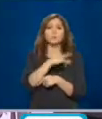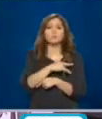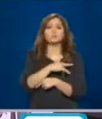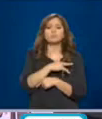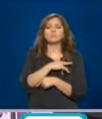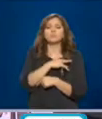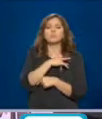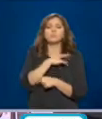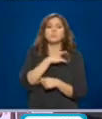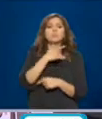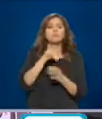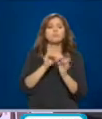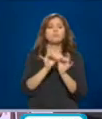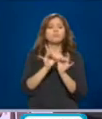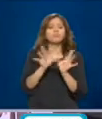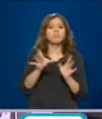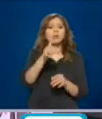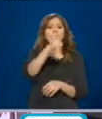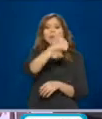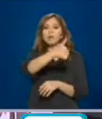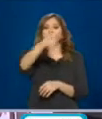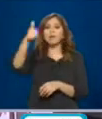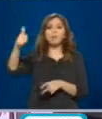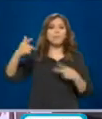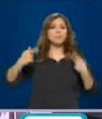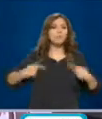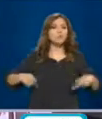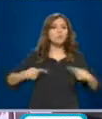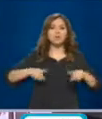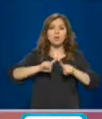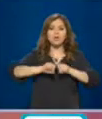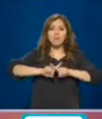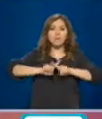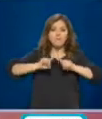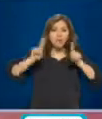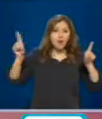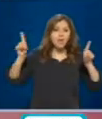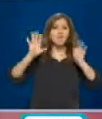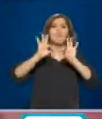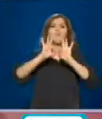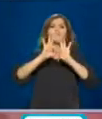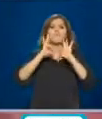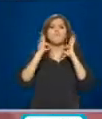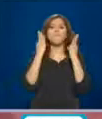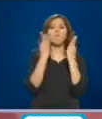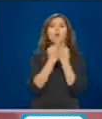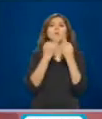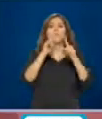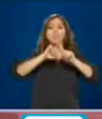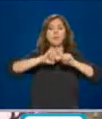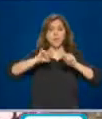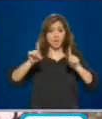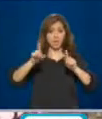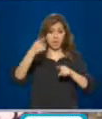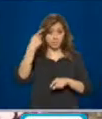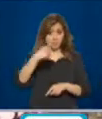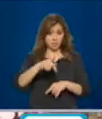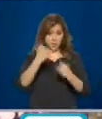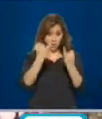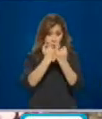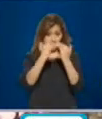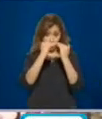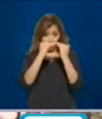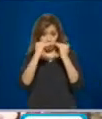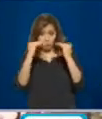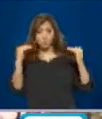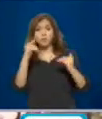quiere decir que cada quien lo vive de manera distinta, Claro. lo expresa de manera distinta, pero lo que tiene que ver con todos es que es como un